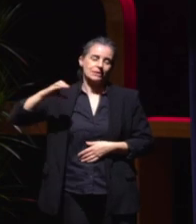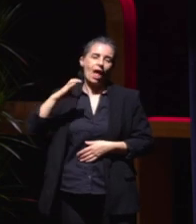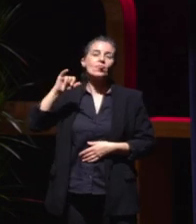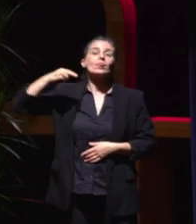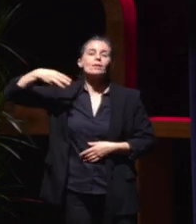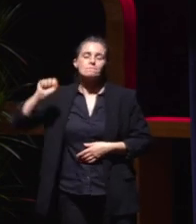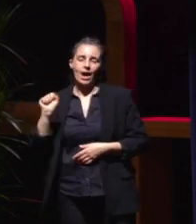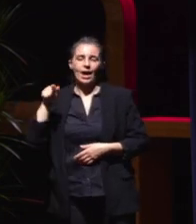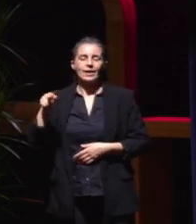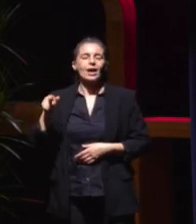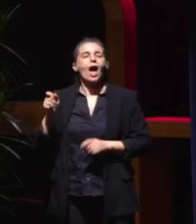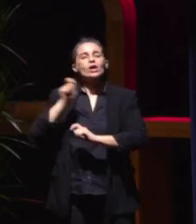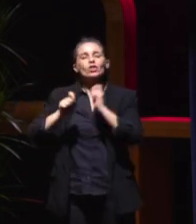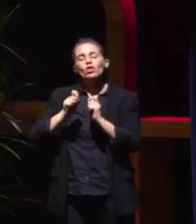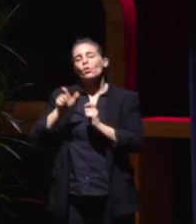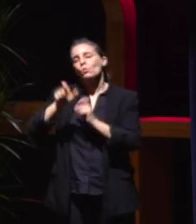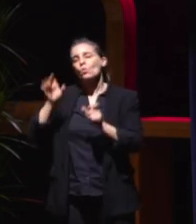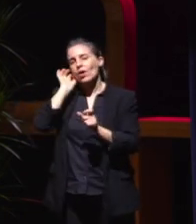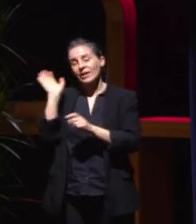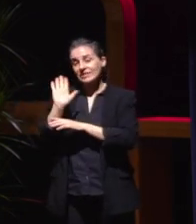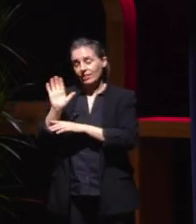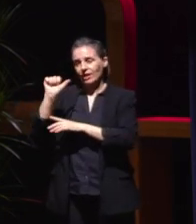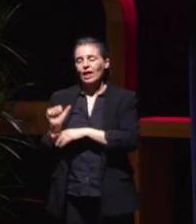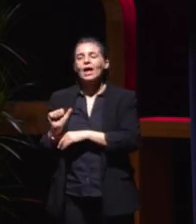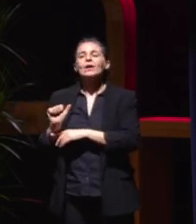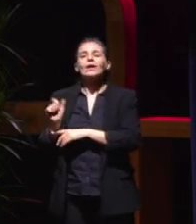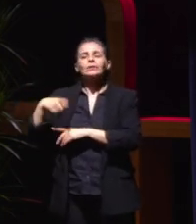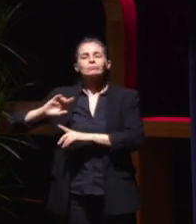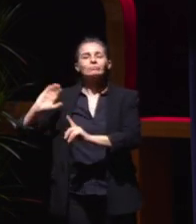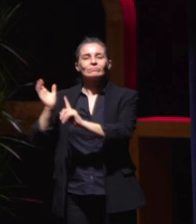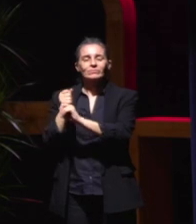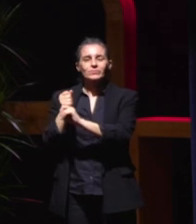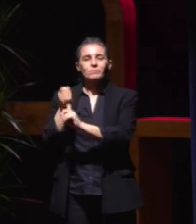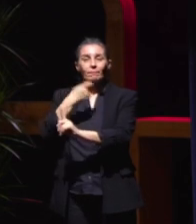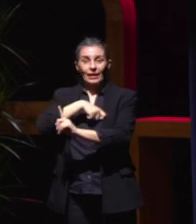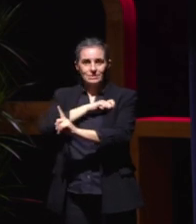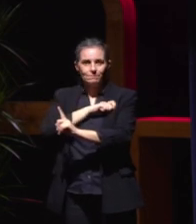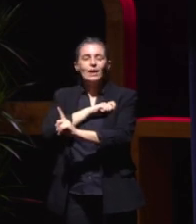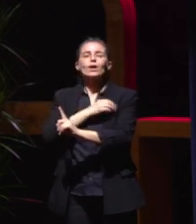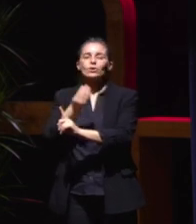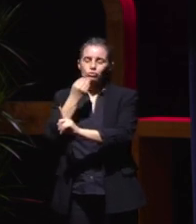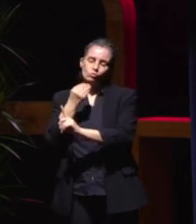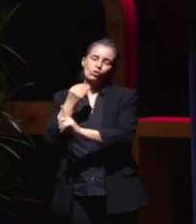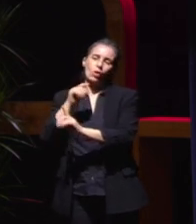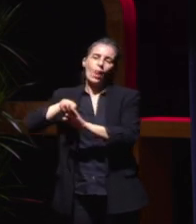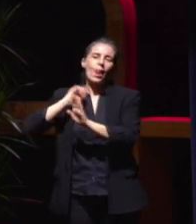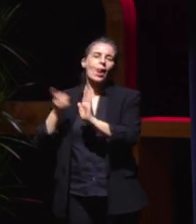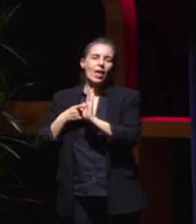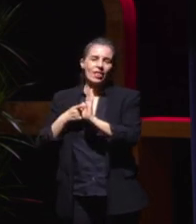una asociación de mujeres cineastas que ha conseguido España ahora mismo con su ley de cine Dando